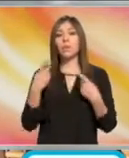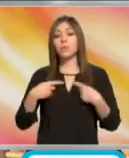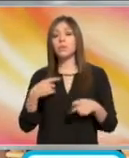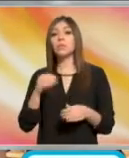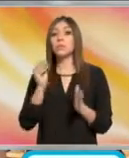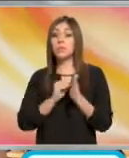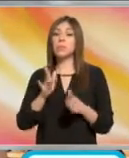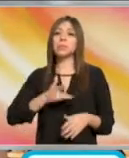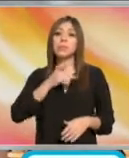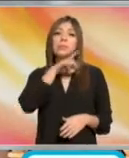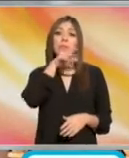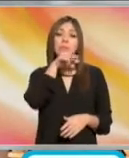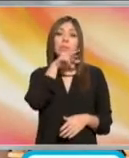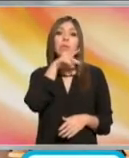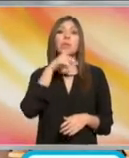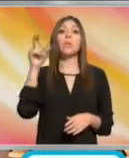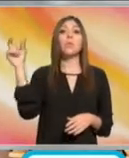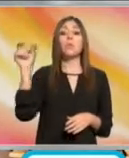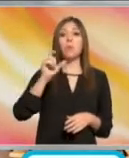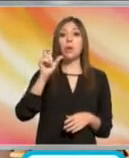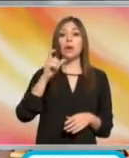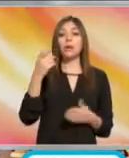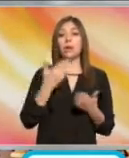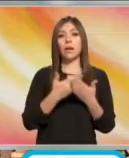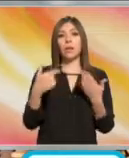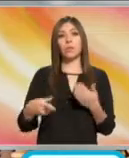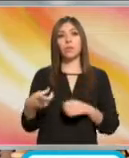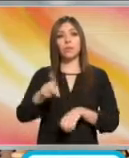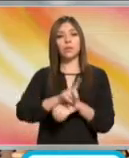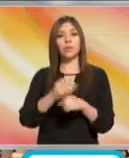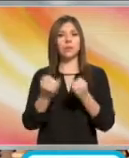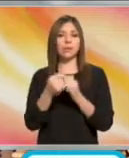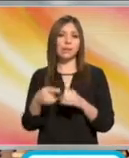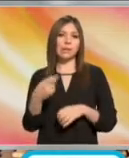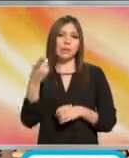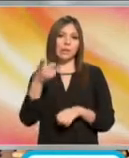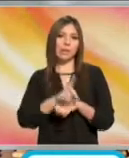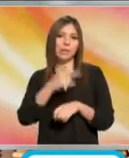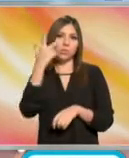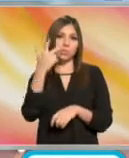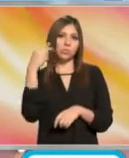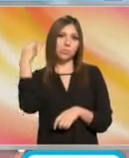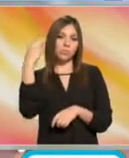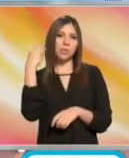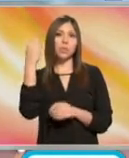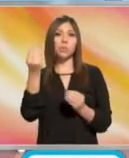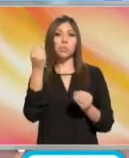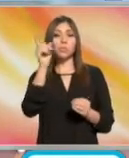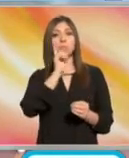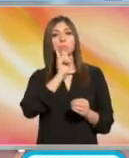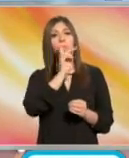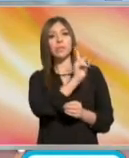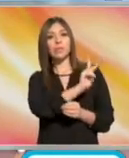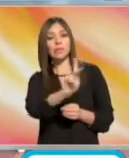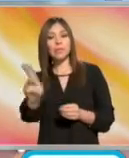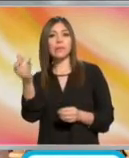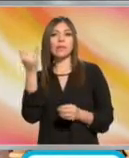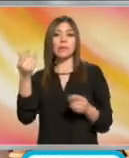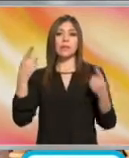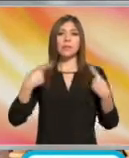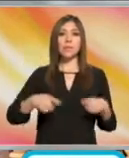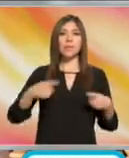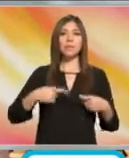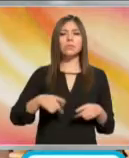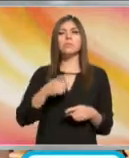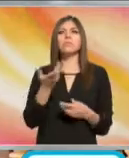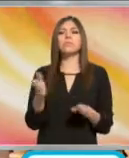preocuparnos y cuando se conmemora un día como este, el 8 de marzo, hace que todas las mujeres y toda la sociedad en general nos